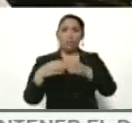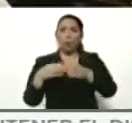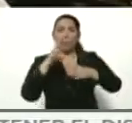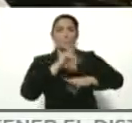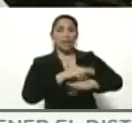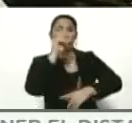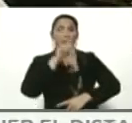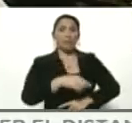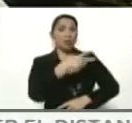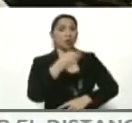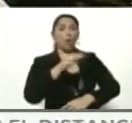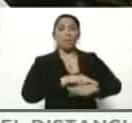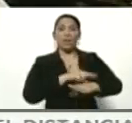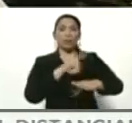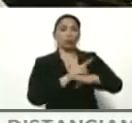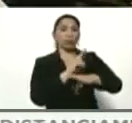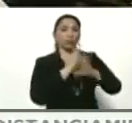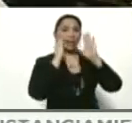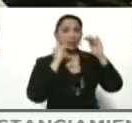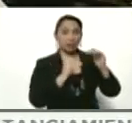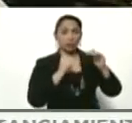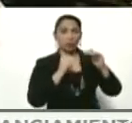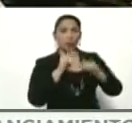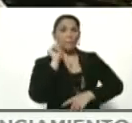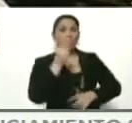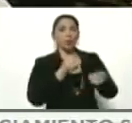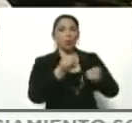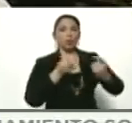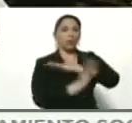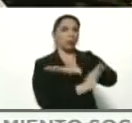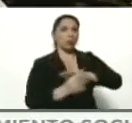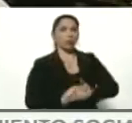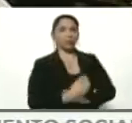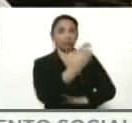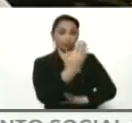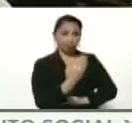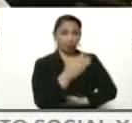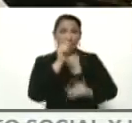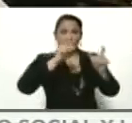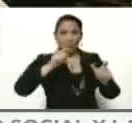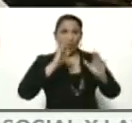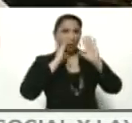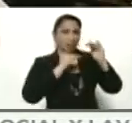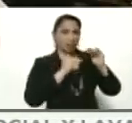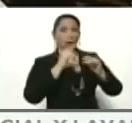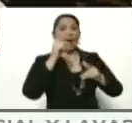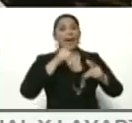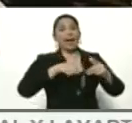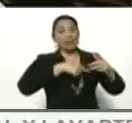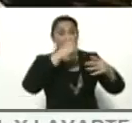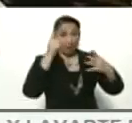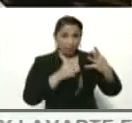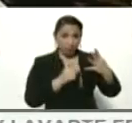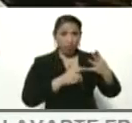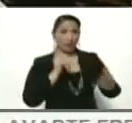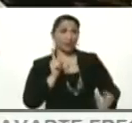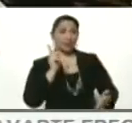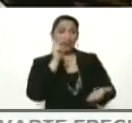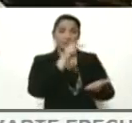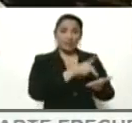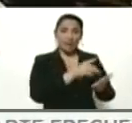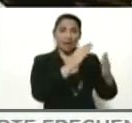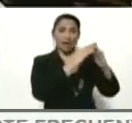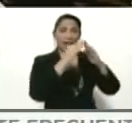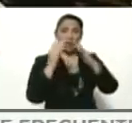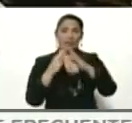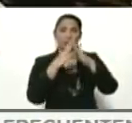no médicos, que se utilizan en la atención de los compatriotas que están en los PASI. Luego, al regresar a sus hogares, todas las